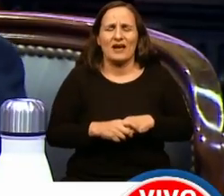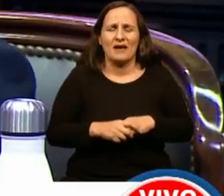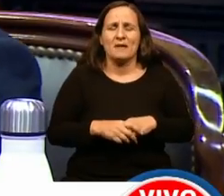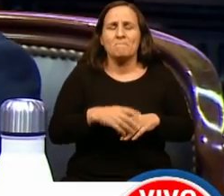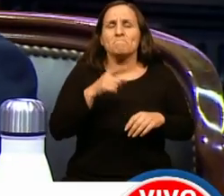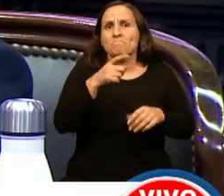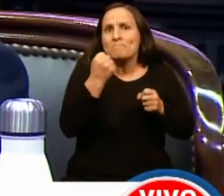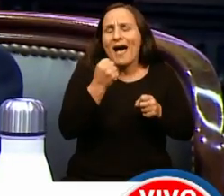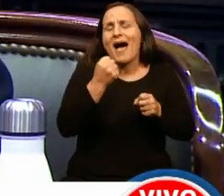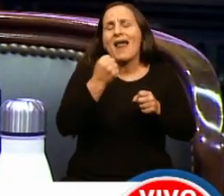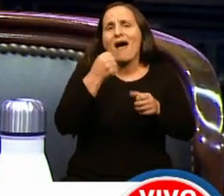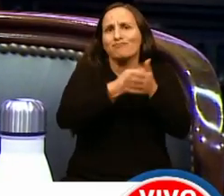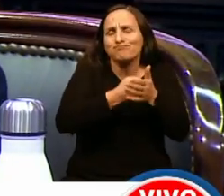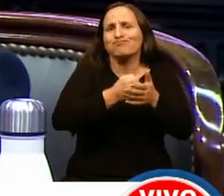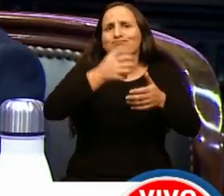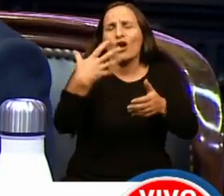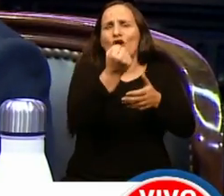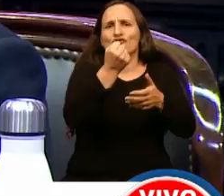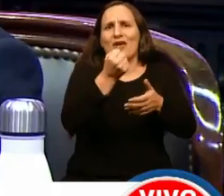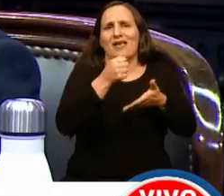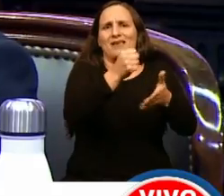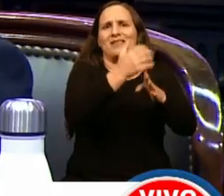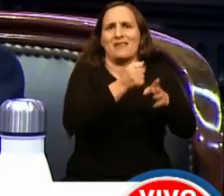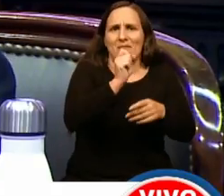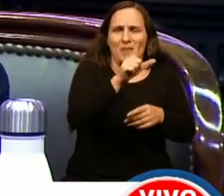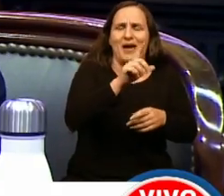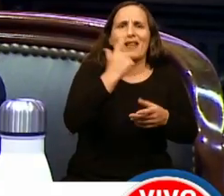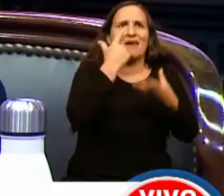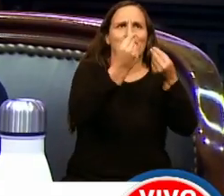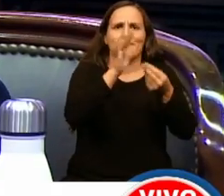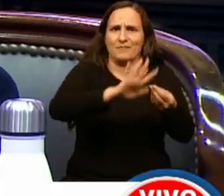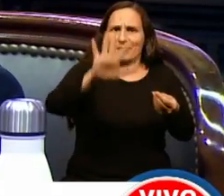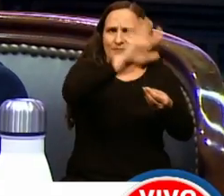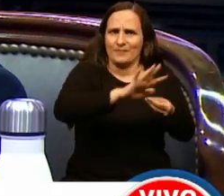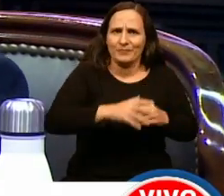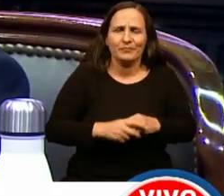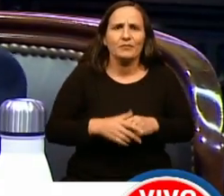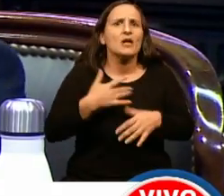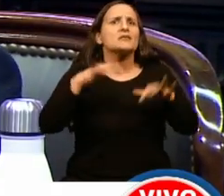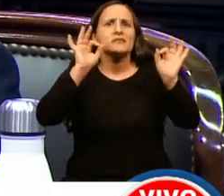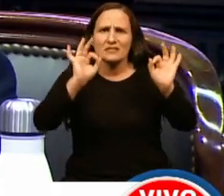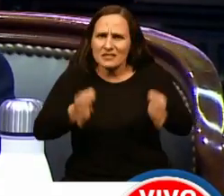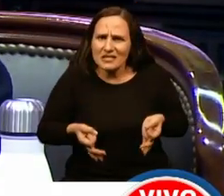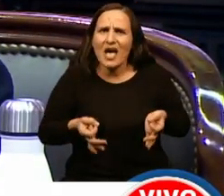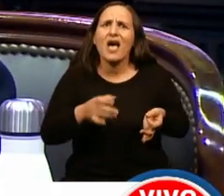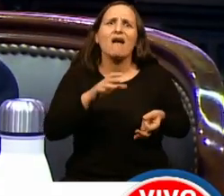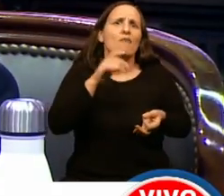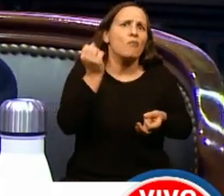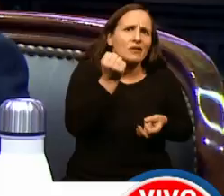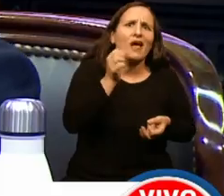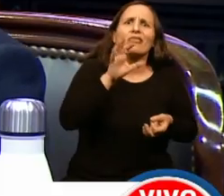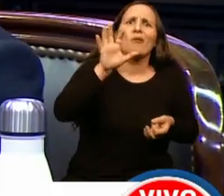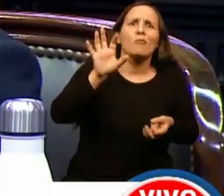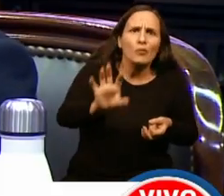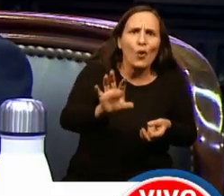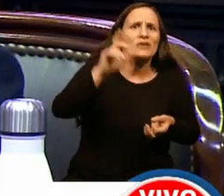beneficio para sus conciudadanos sé de la importancia que tiene también para la provincia de la